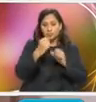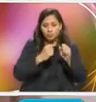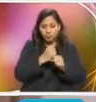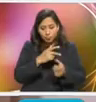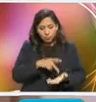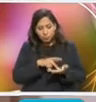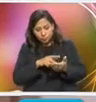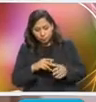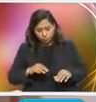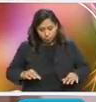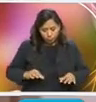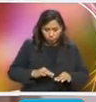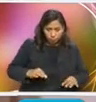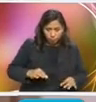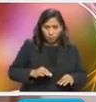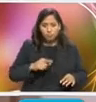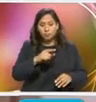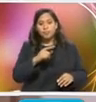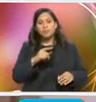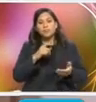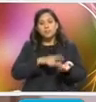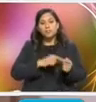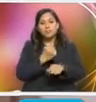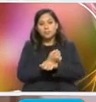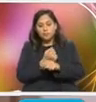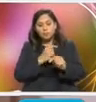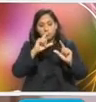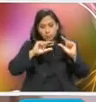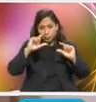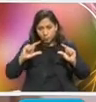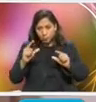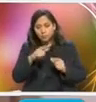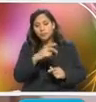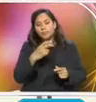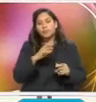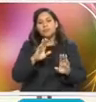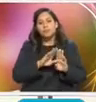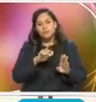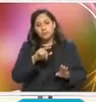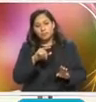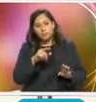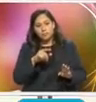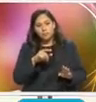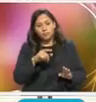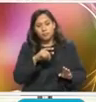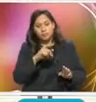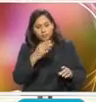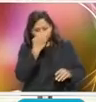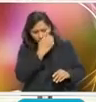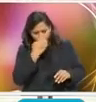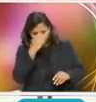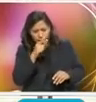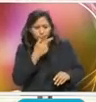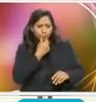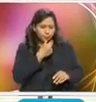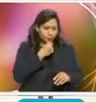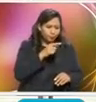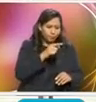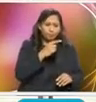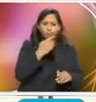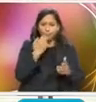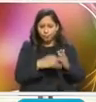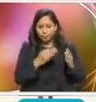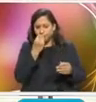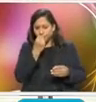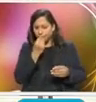verificamos peso, talla, niveles de hemoglobina, y de acuerdo a la situación, pues se hace una canalización de los menores, y al mismo tiempo